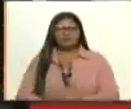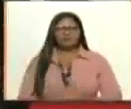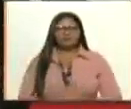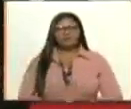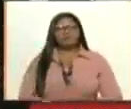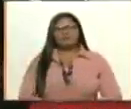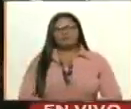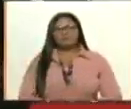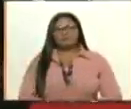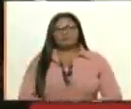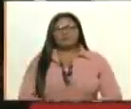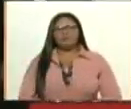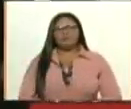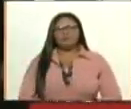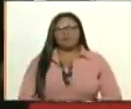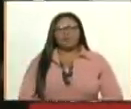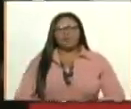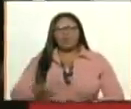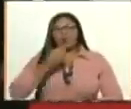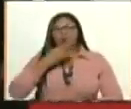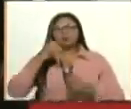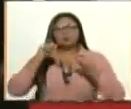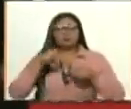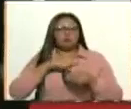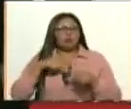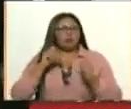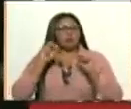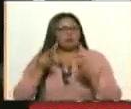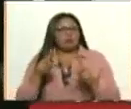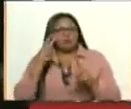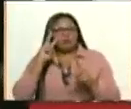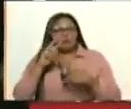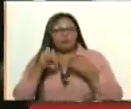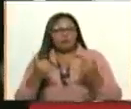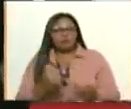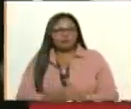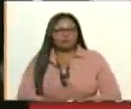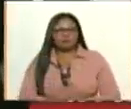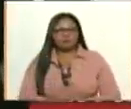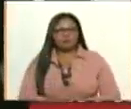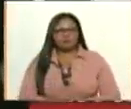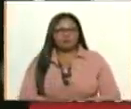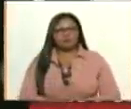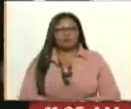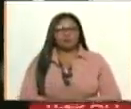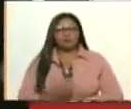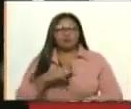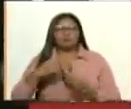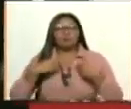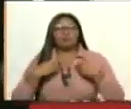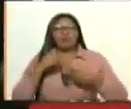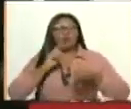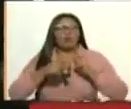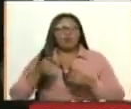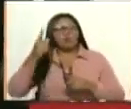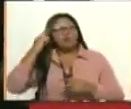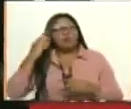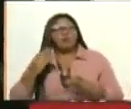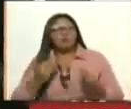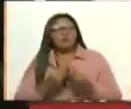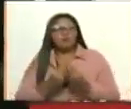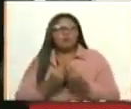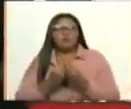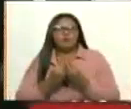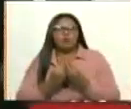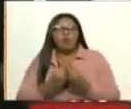Bueno, sí, creo que hemos tenido la oportunidad, la maravillosa oportunidad de vivir durante unos días junto al padre Numa